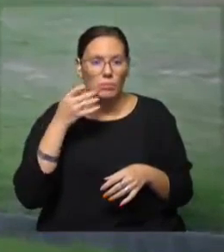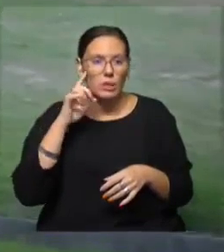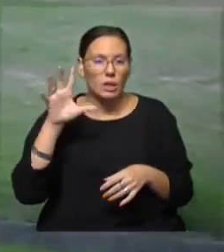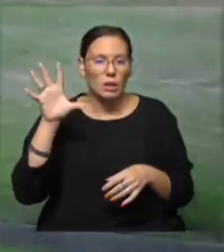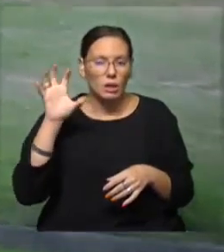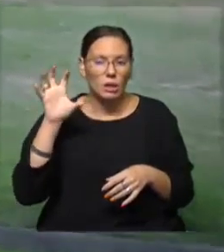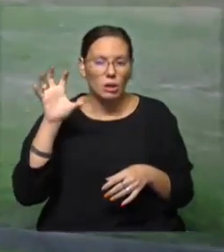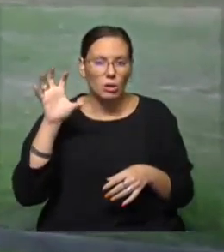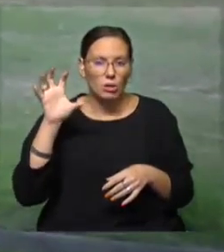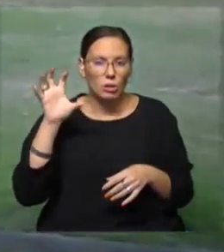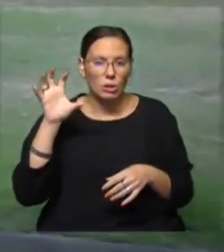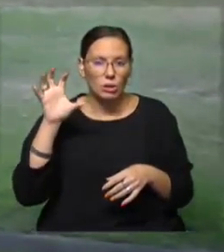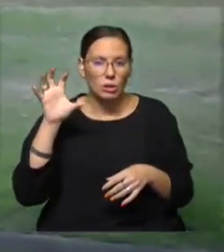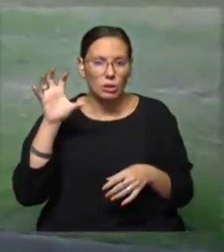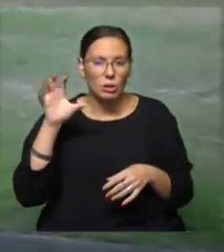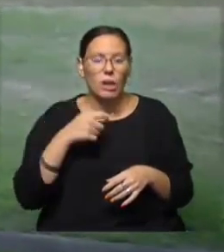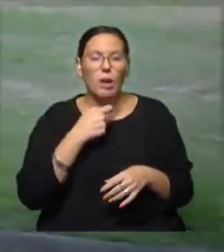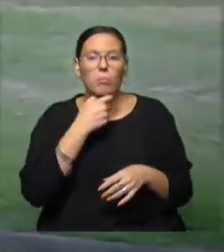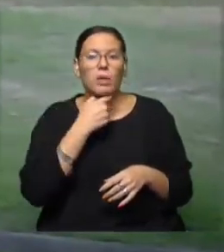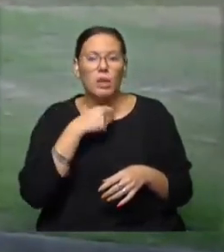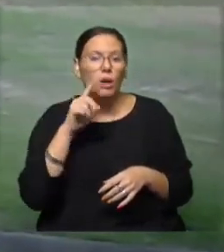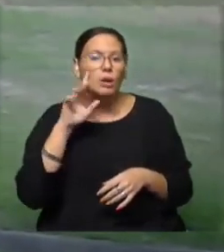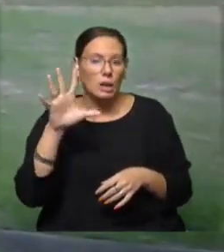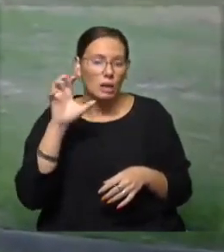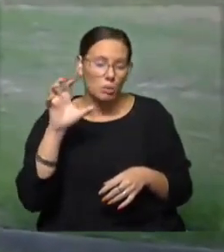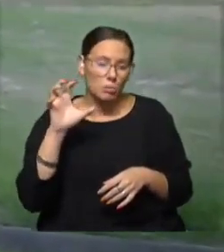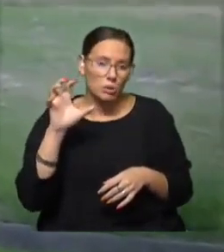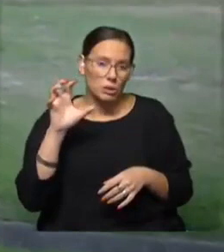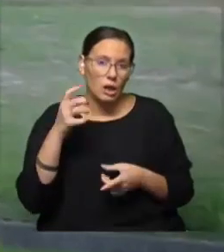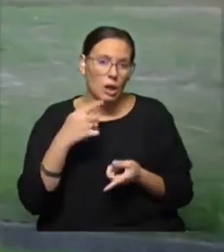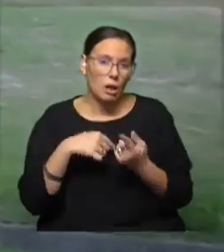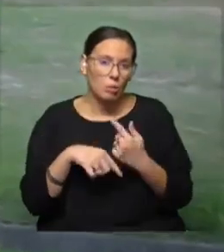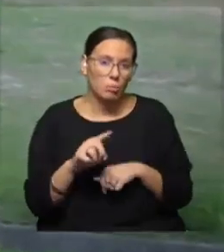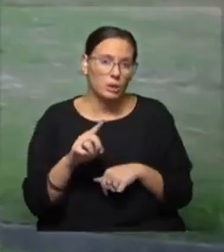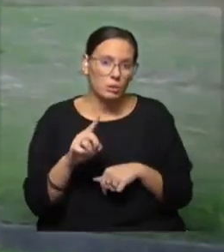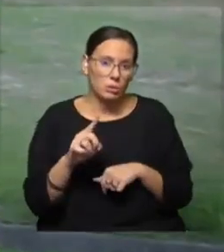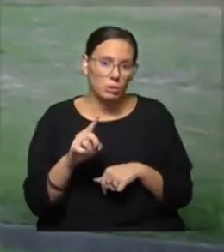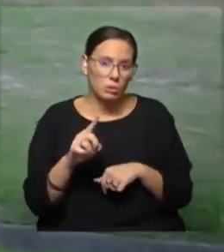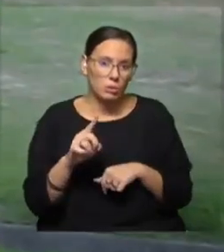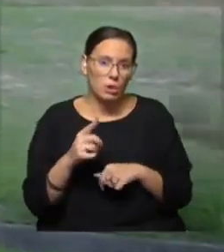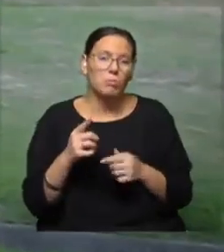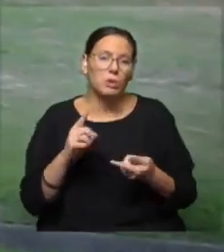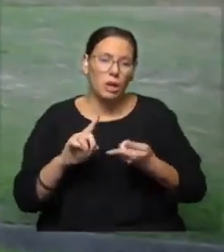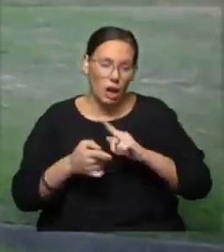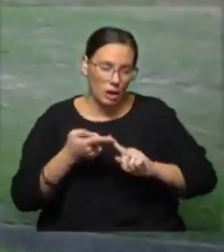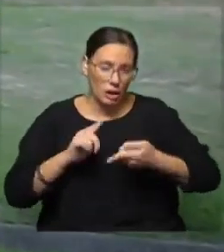¿no? lo que se llama la pedagogía de la memoria, pero establecer todos los